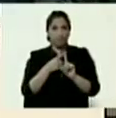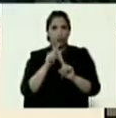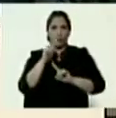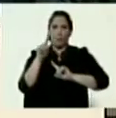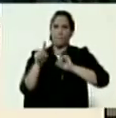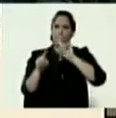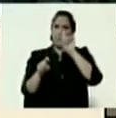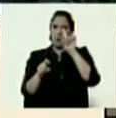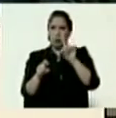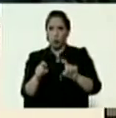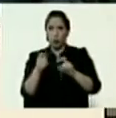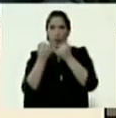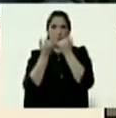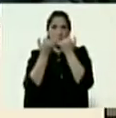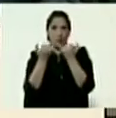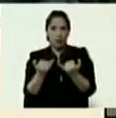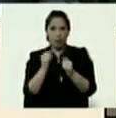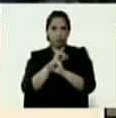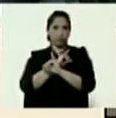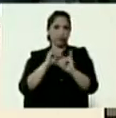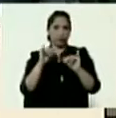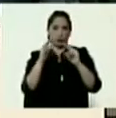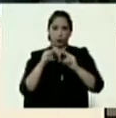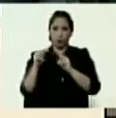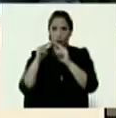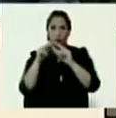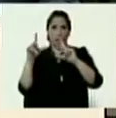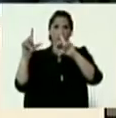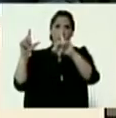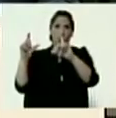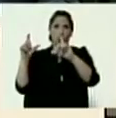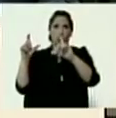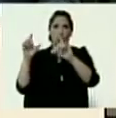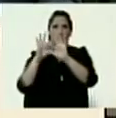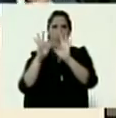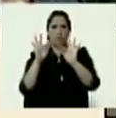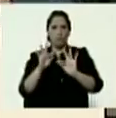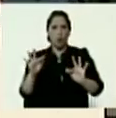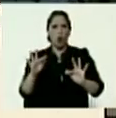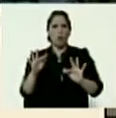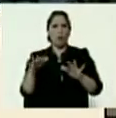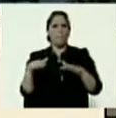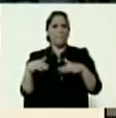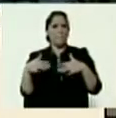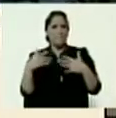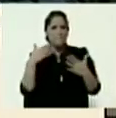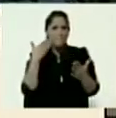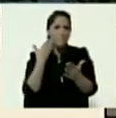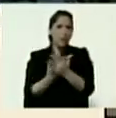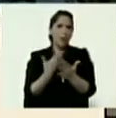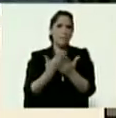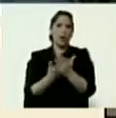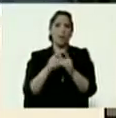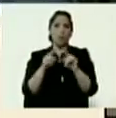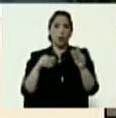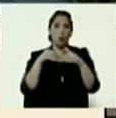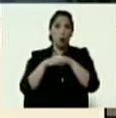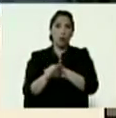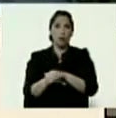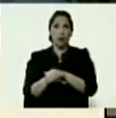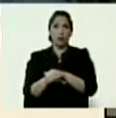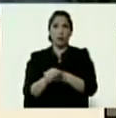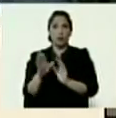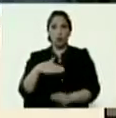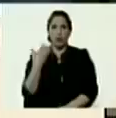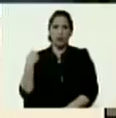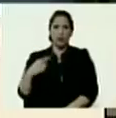interrogante ya develada. Se tomó esa foto, se tomaron esa foto de manera intencional para guardarlas y poder tenerlas